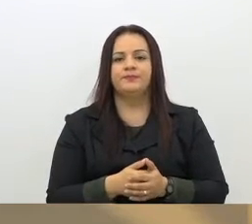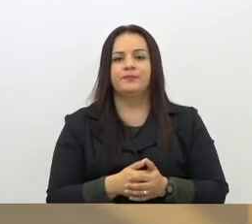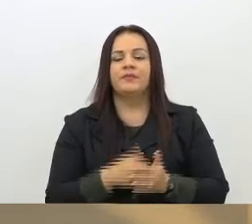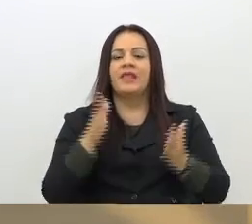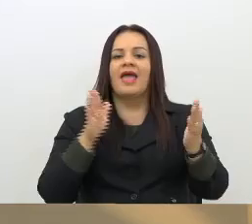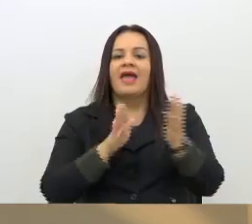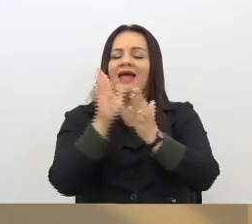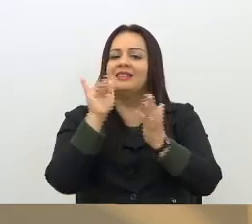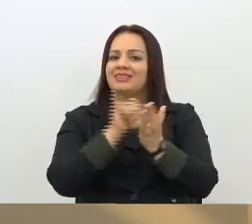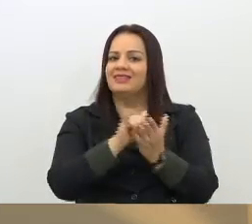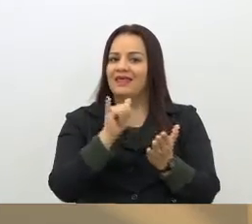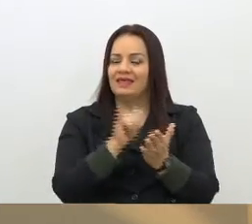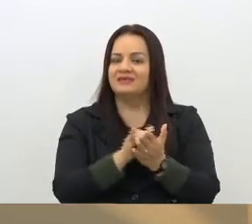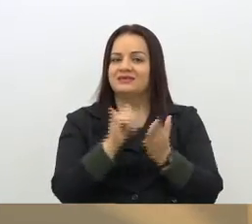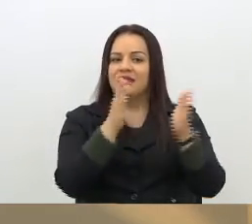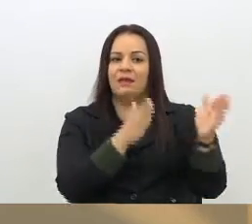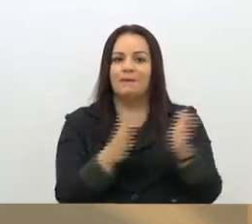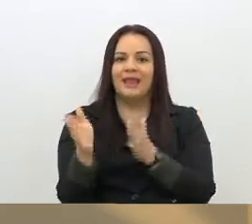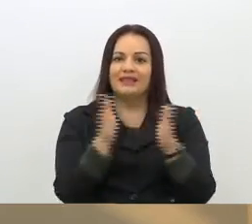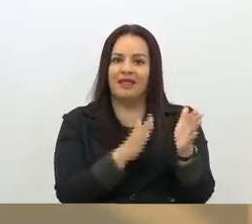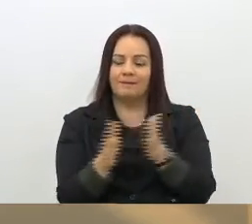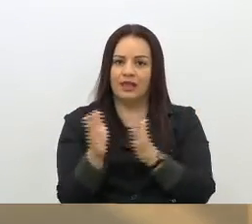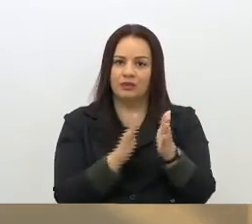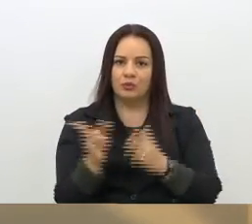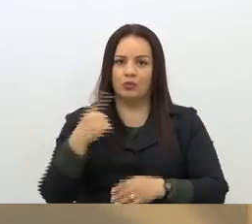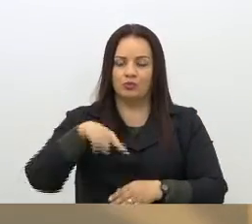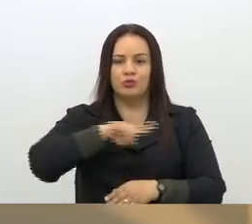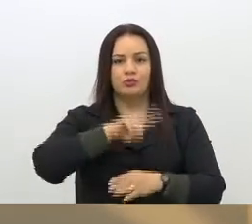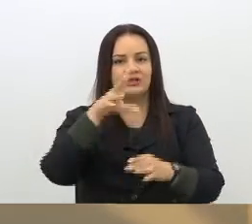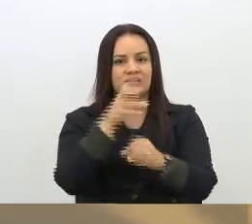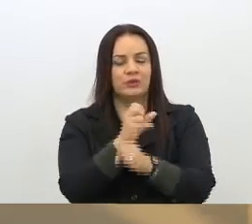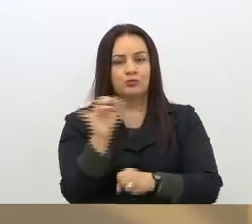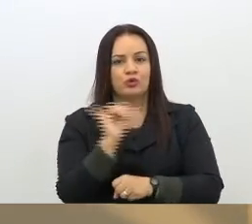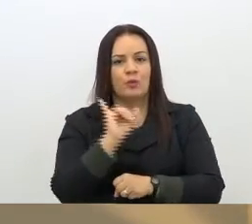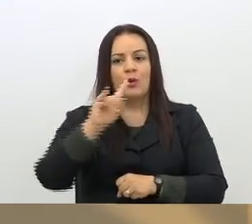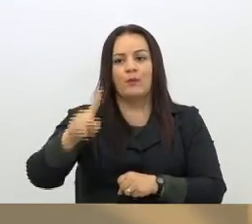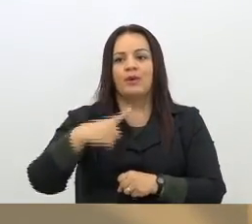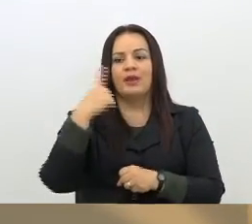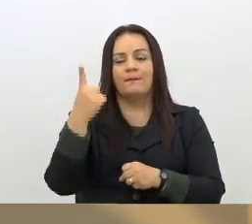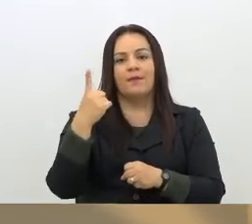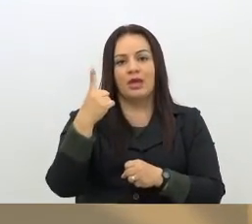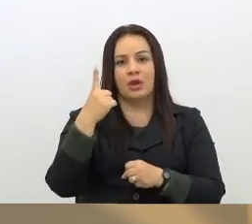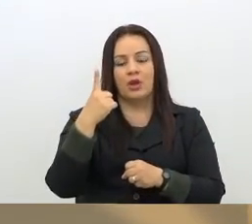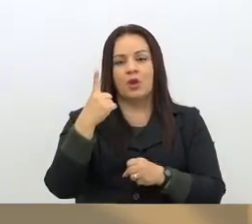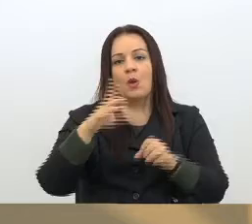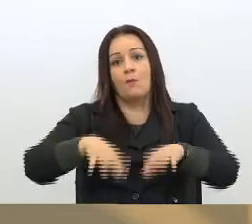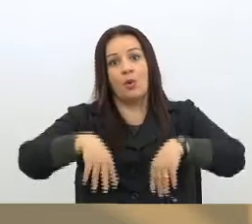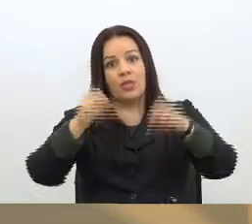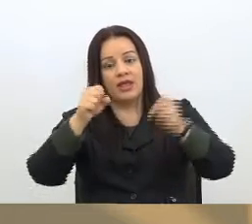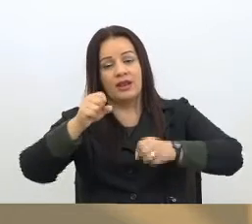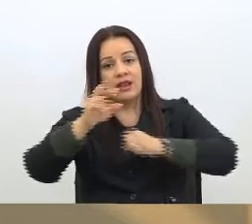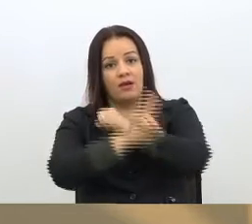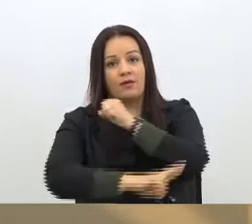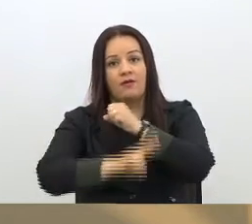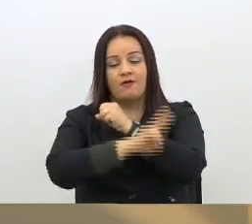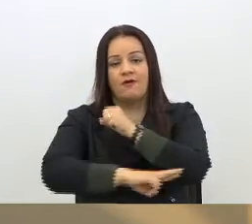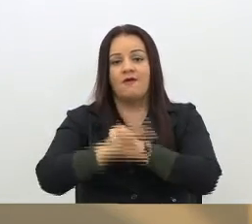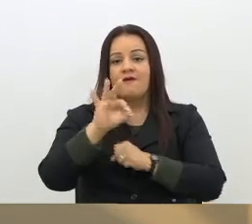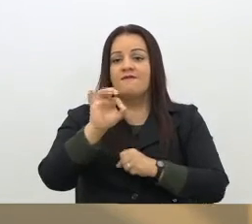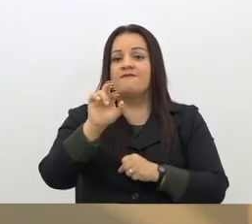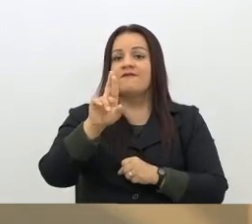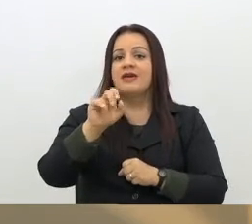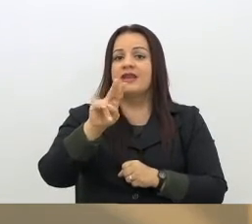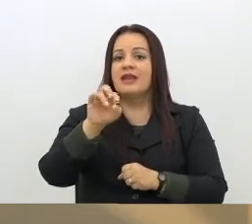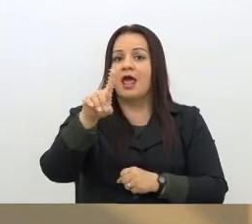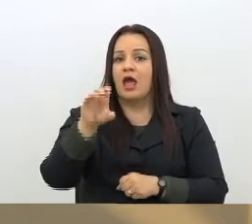Ante ese planteamiento que hicimos nosotros como primer poder de la República, don Fernando Cruz